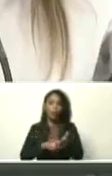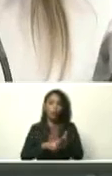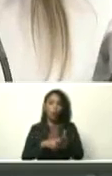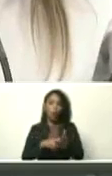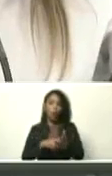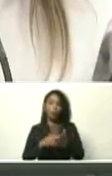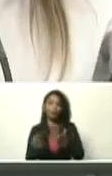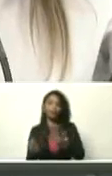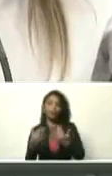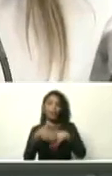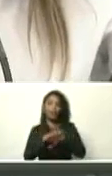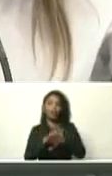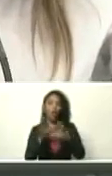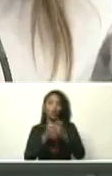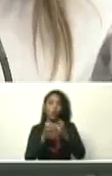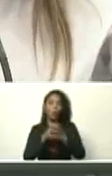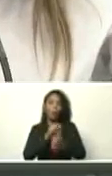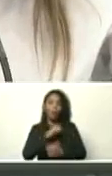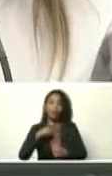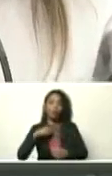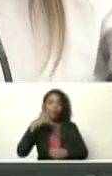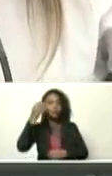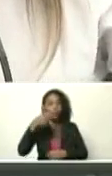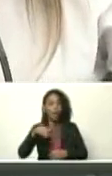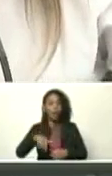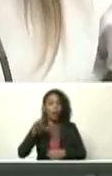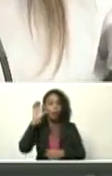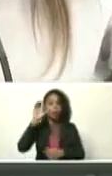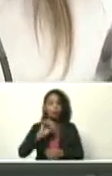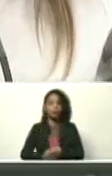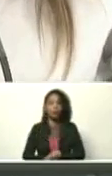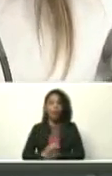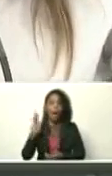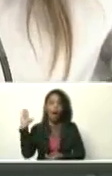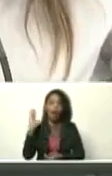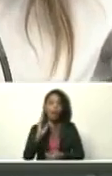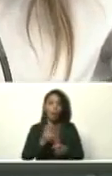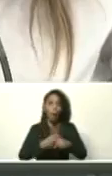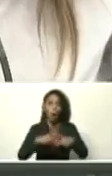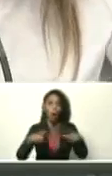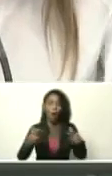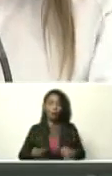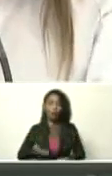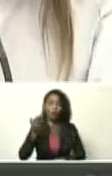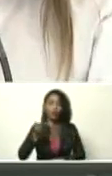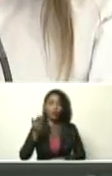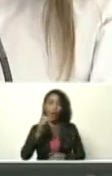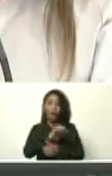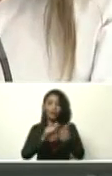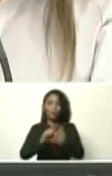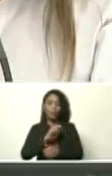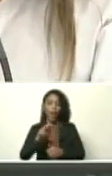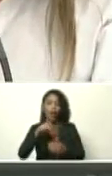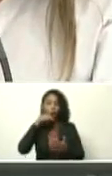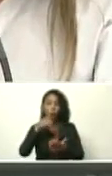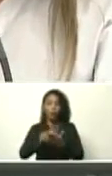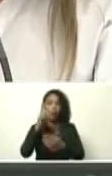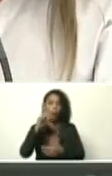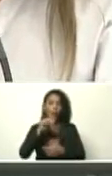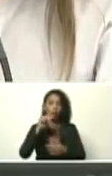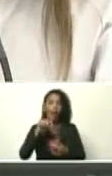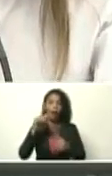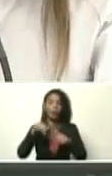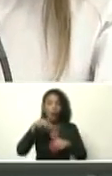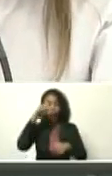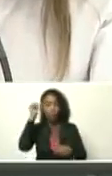con la incorporación del sector privado que cree en el país, que viene creciendo de manera importante. La vicepresidenta también mencionaba en el